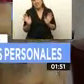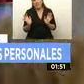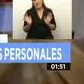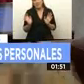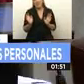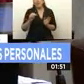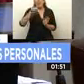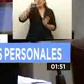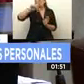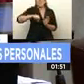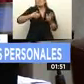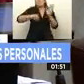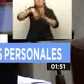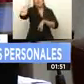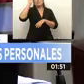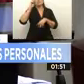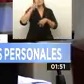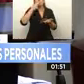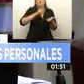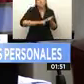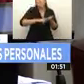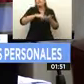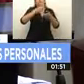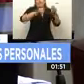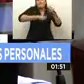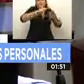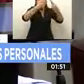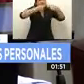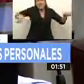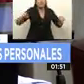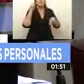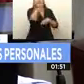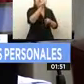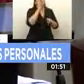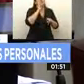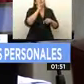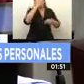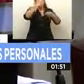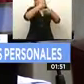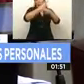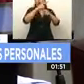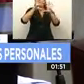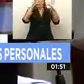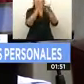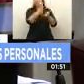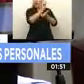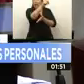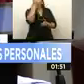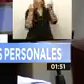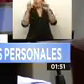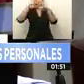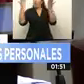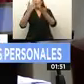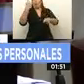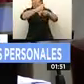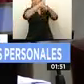déficit más voluminoso tanto fiscal como comercial es de Estados Unidos la primera Economía del mundo quiere decir